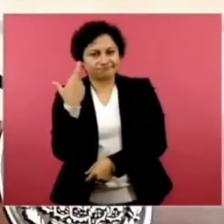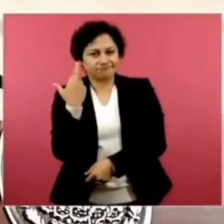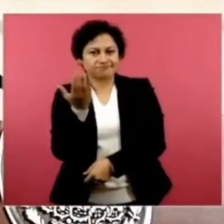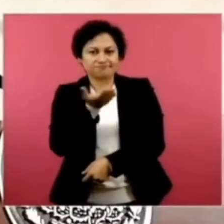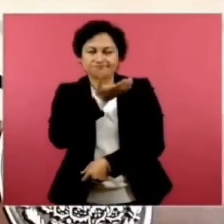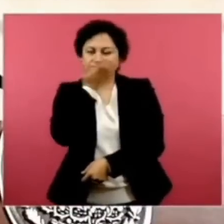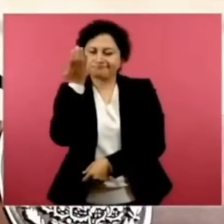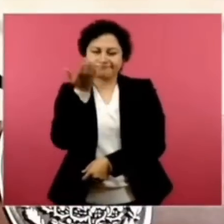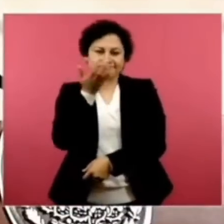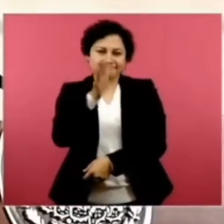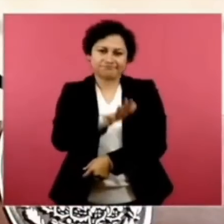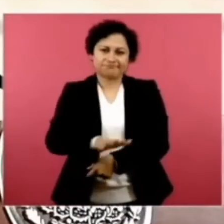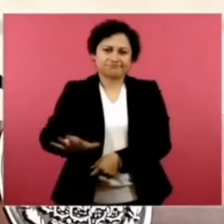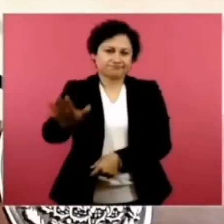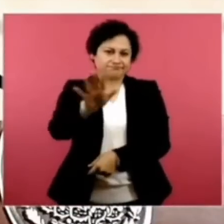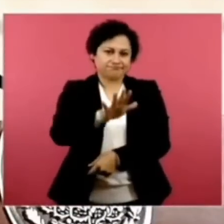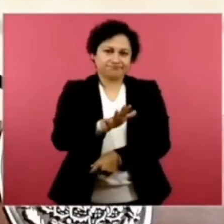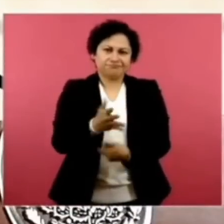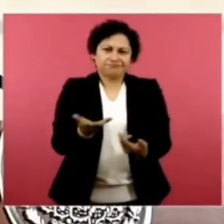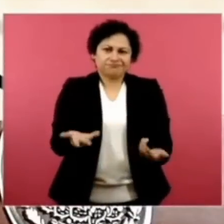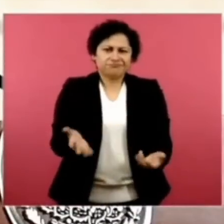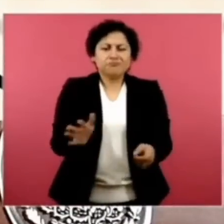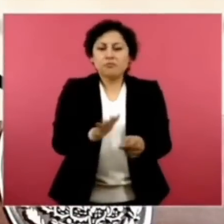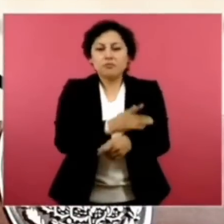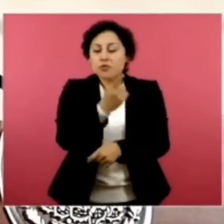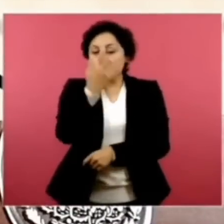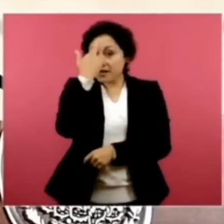Todo esto porque están enojados